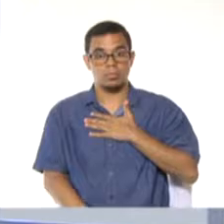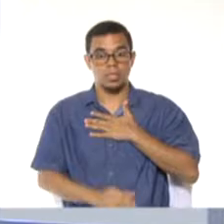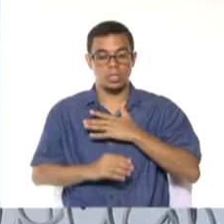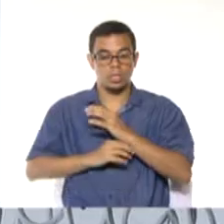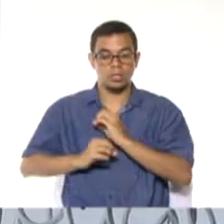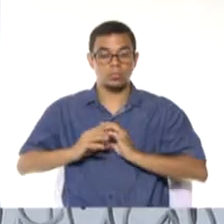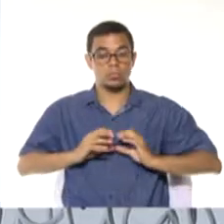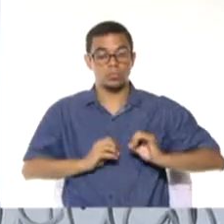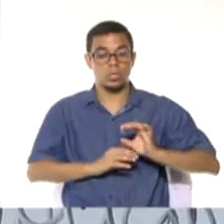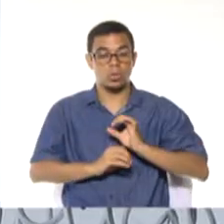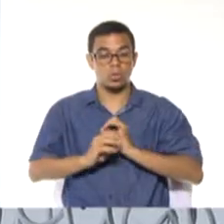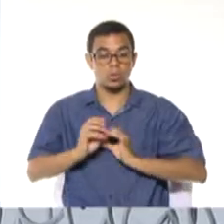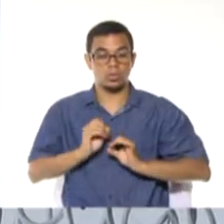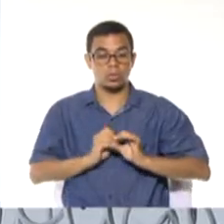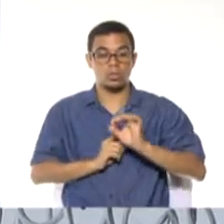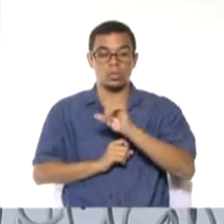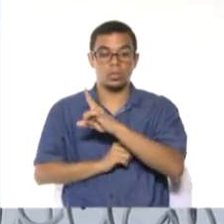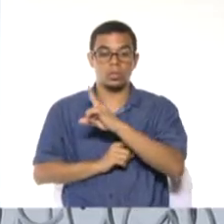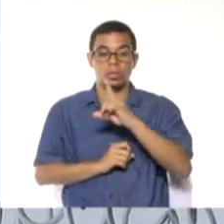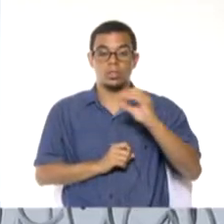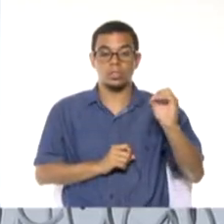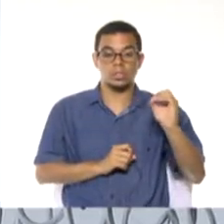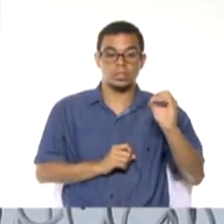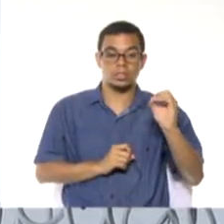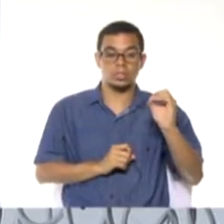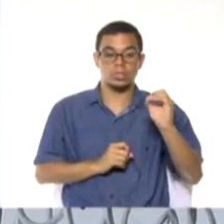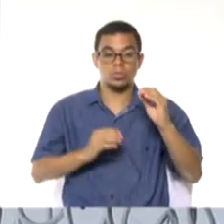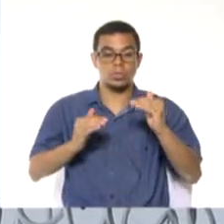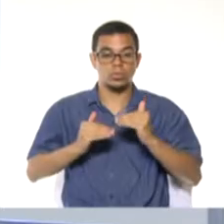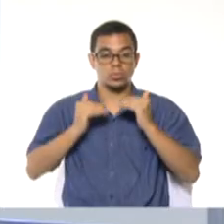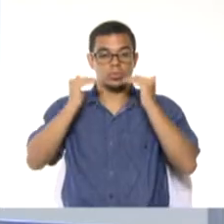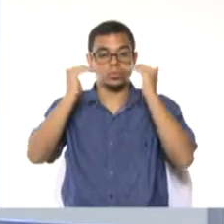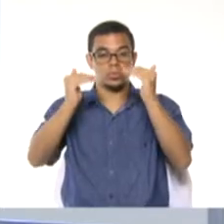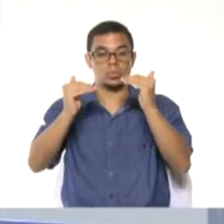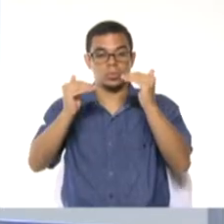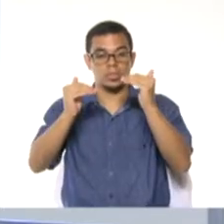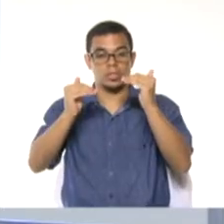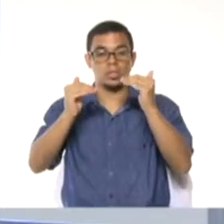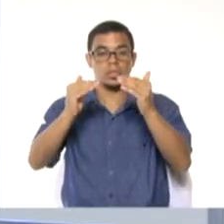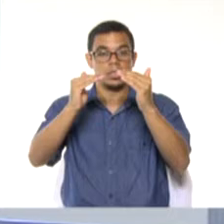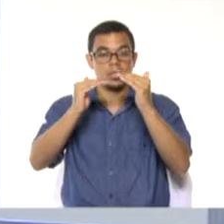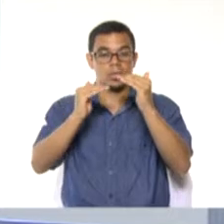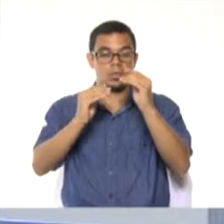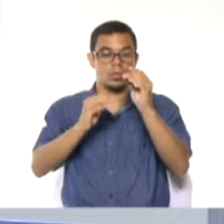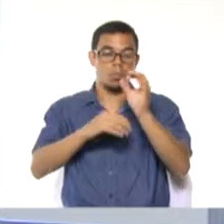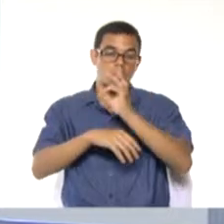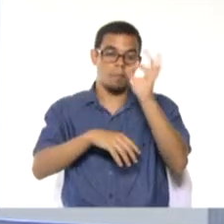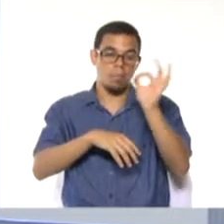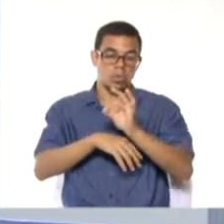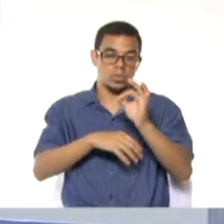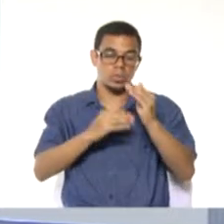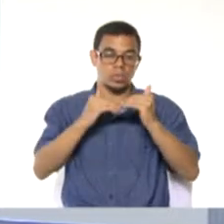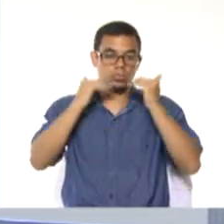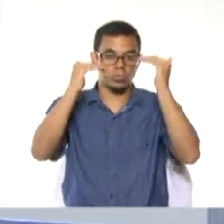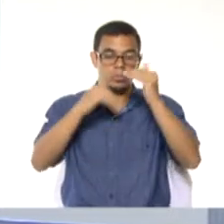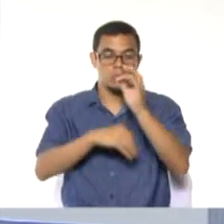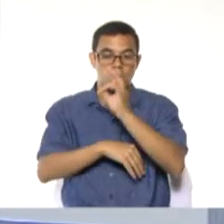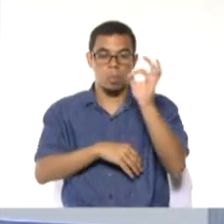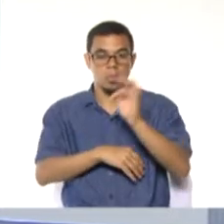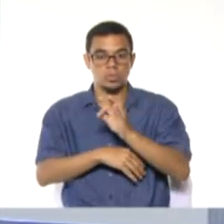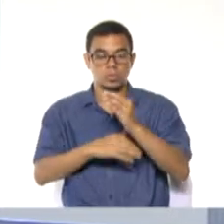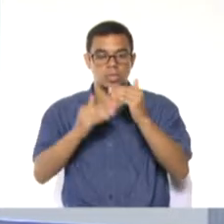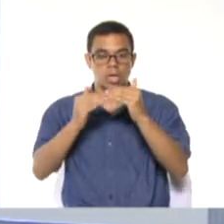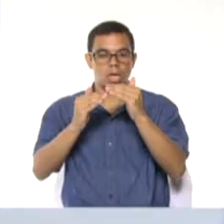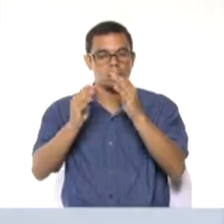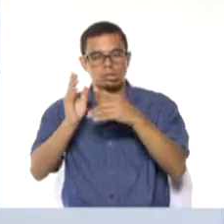tengo 100% carácter dominante y 100% carácter recesivo, pero cada uno de ellos se va a manifestar. ¿Cuál se